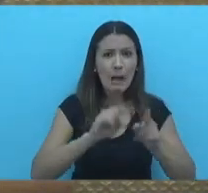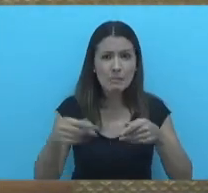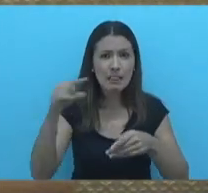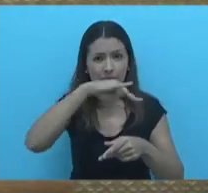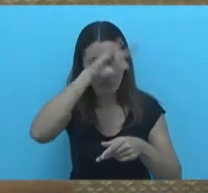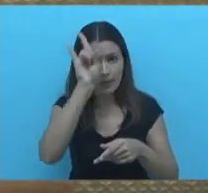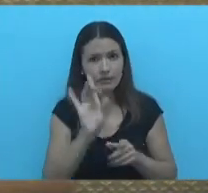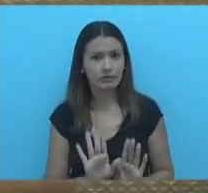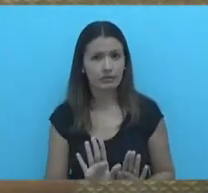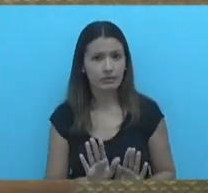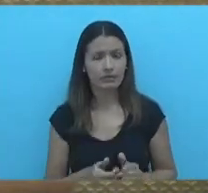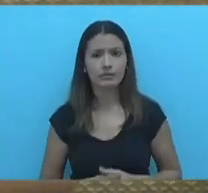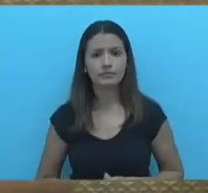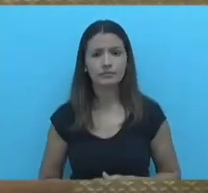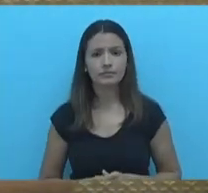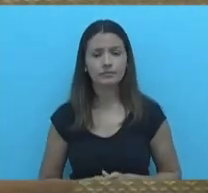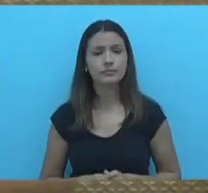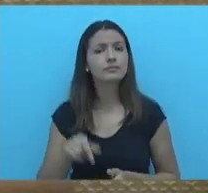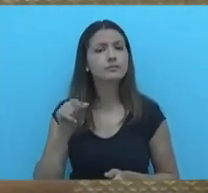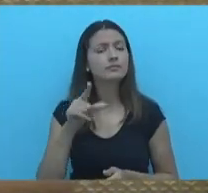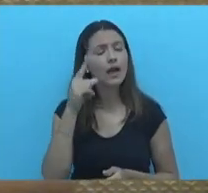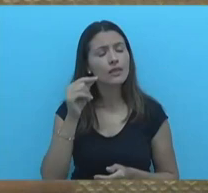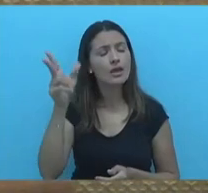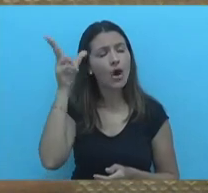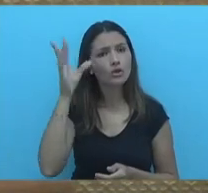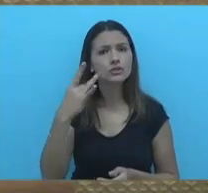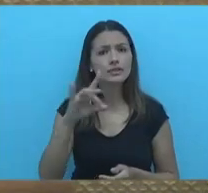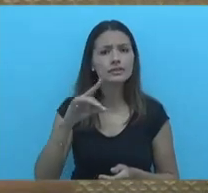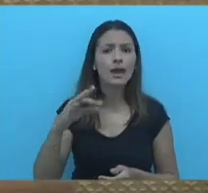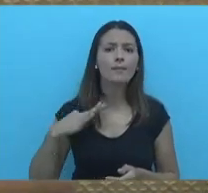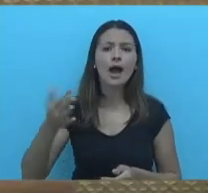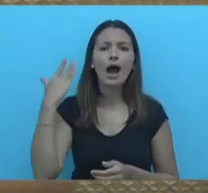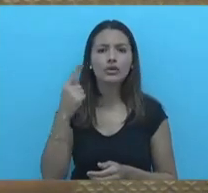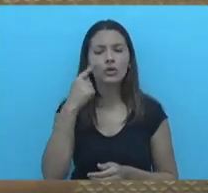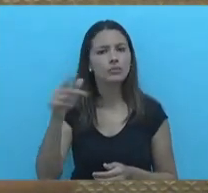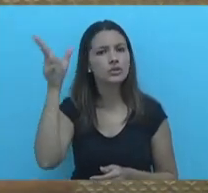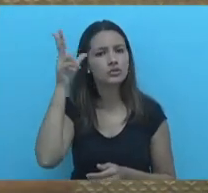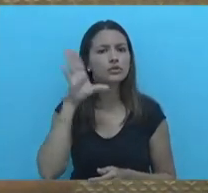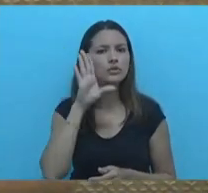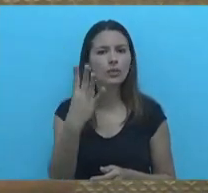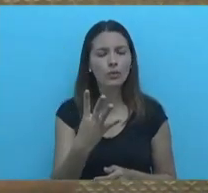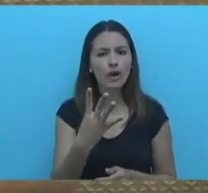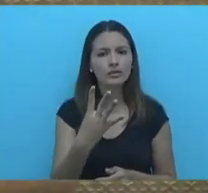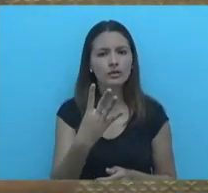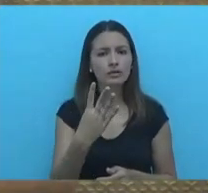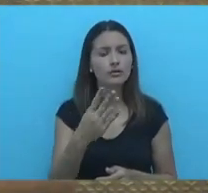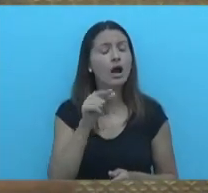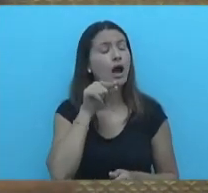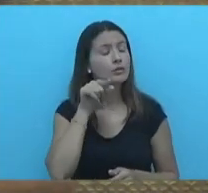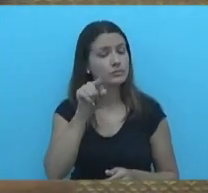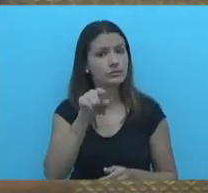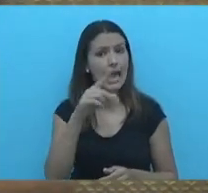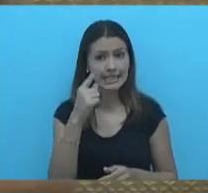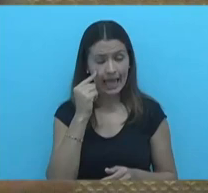Y dijo, además, ese 8 de diciembre de 1854, que desde ese momento en